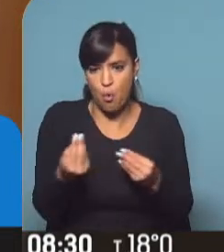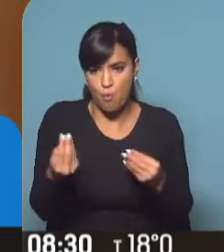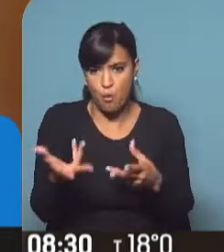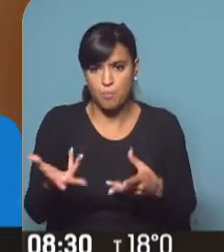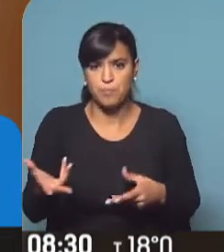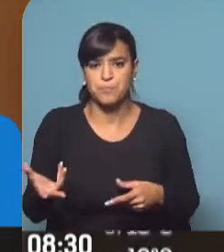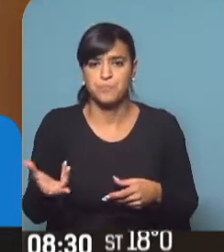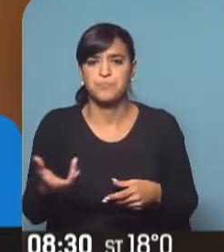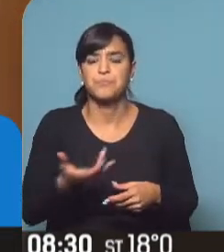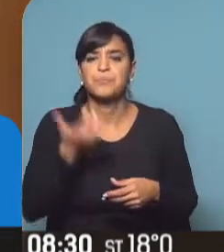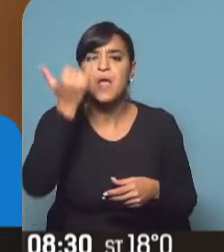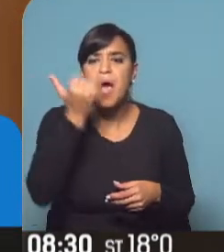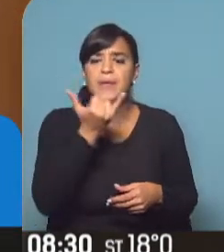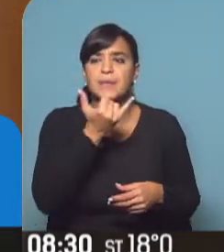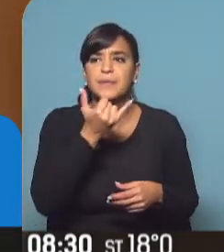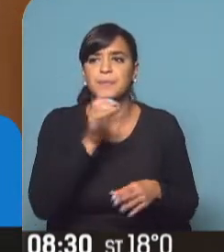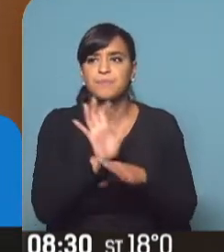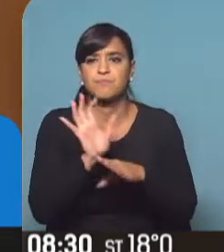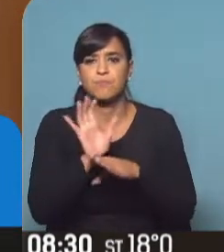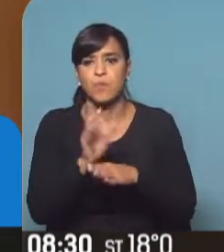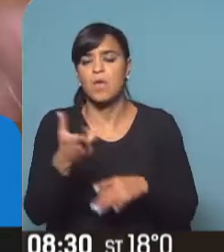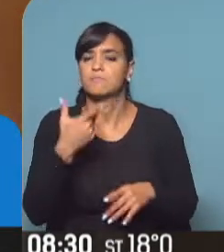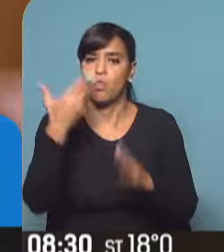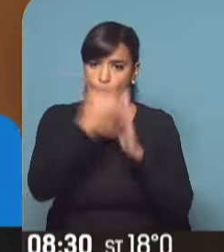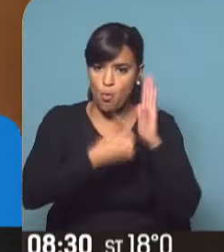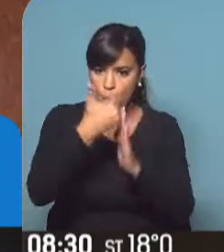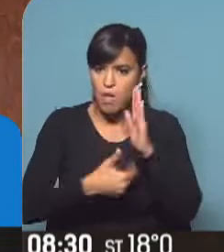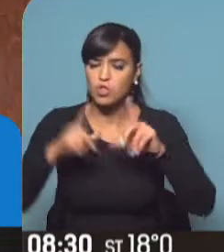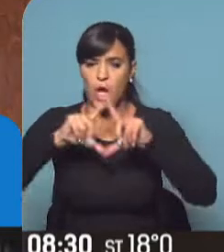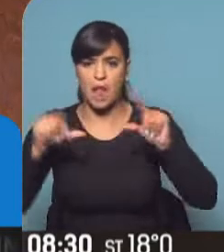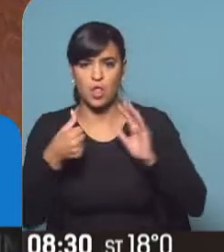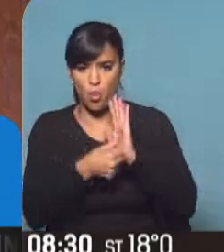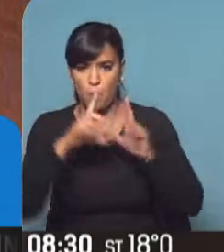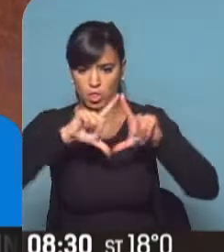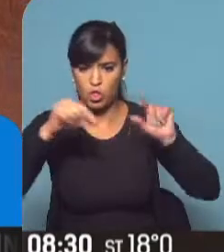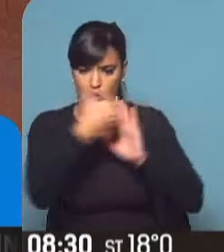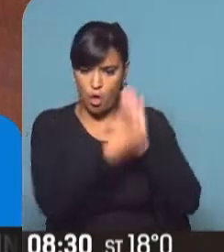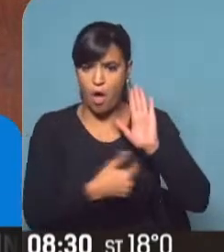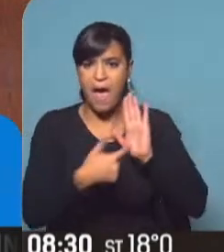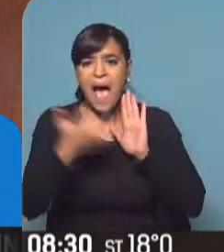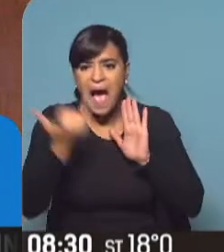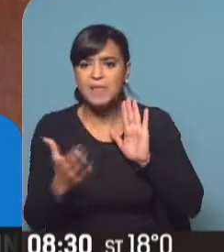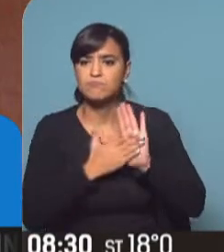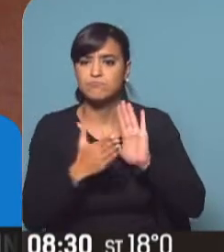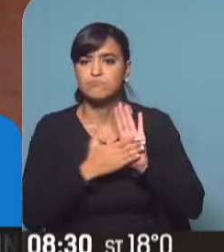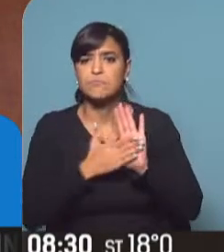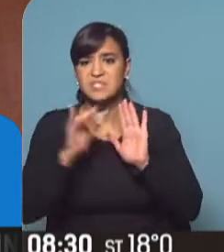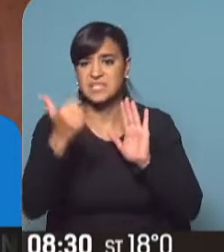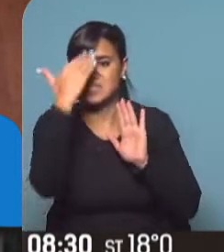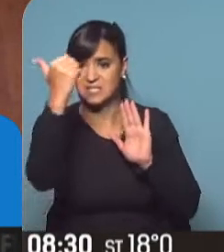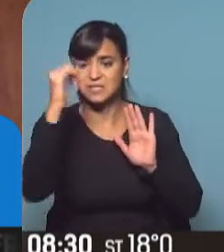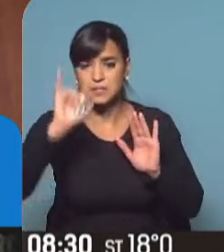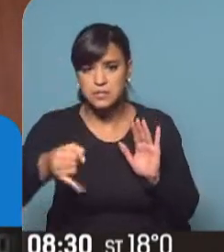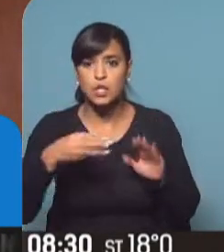de hecho ahí hay digamos esto se ha hecho por documentos por carta documento decir ahí hay una constancia de que hemos sido citados